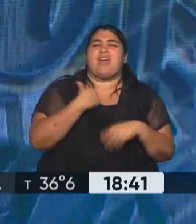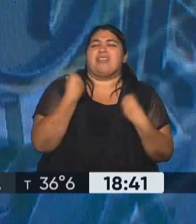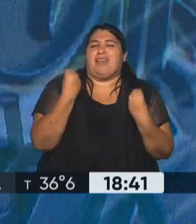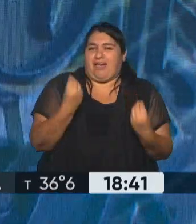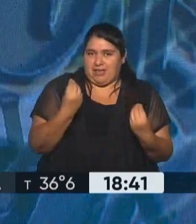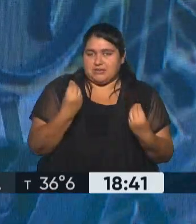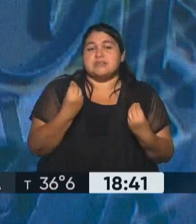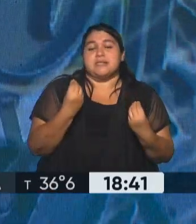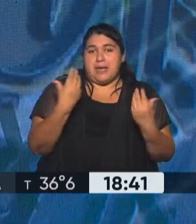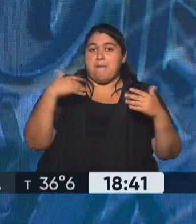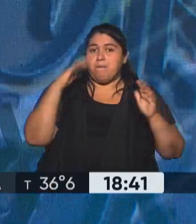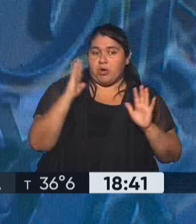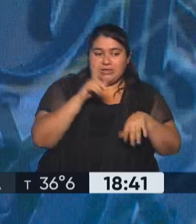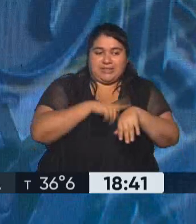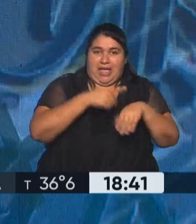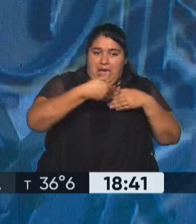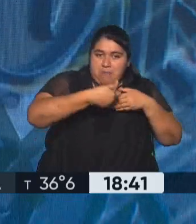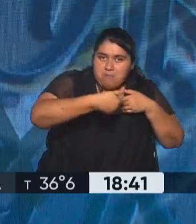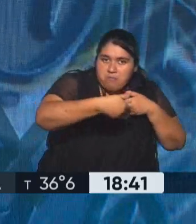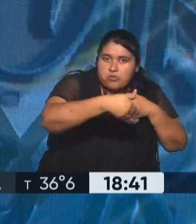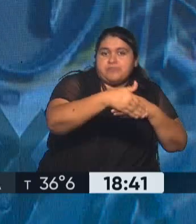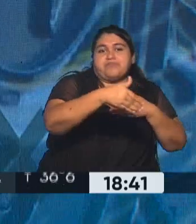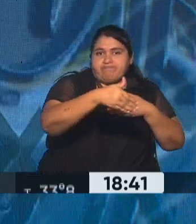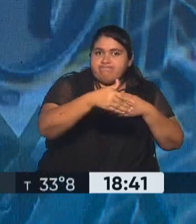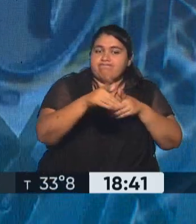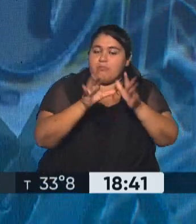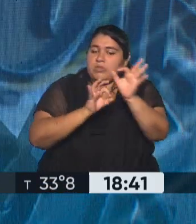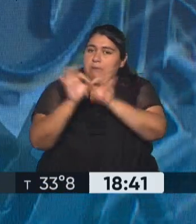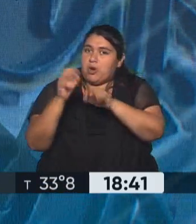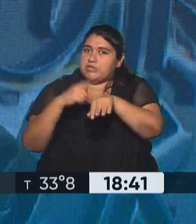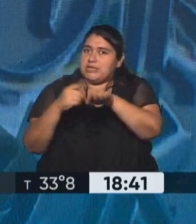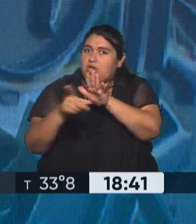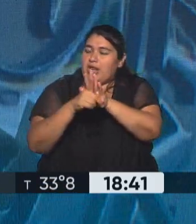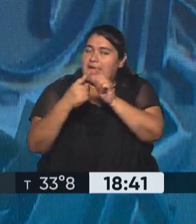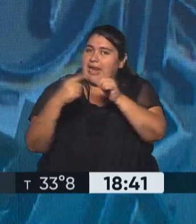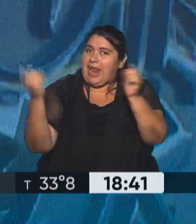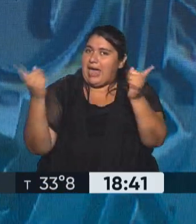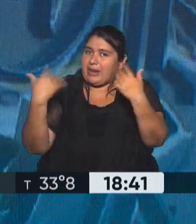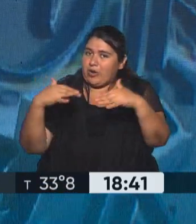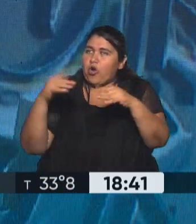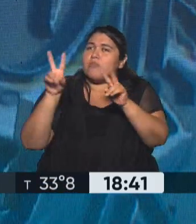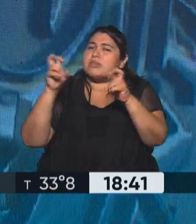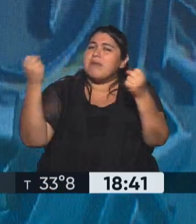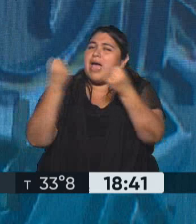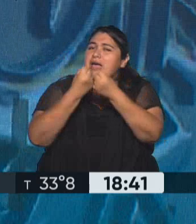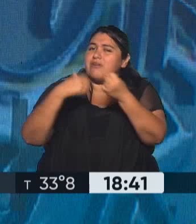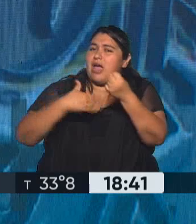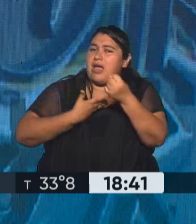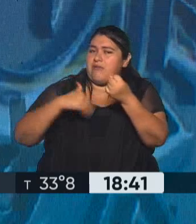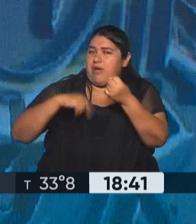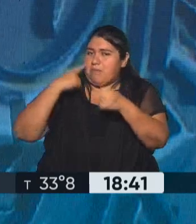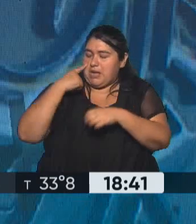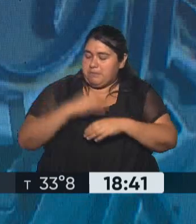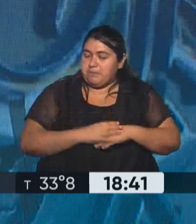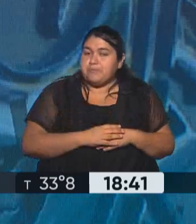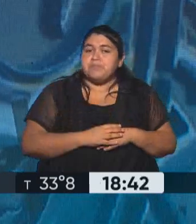puede afectar en el corto plazo de este largo proyecto de ley que se basa en el acuerdo con el Fondo Monetario